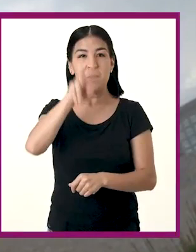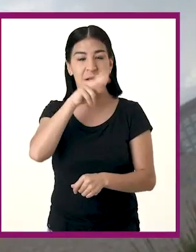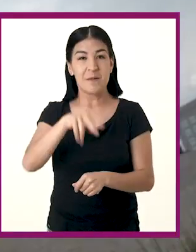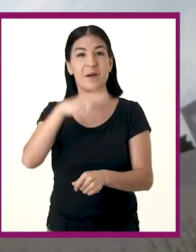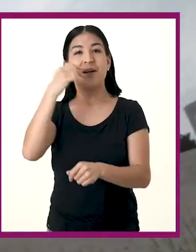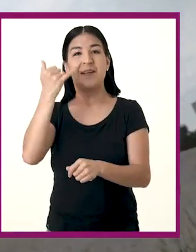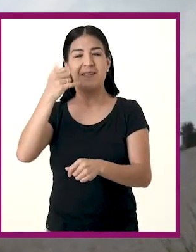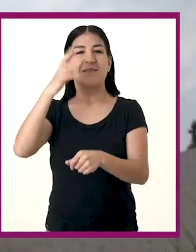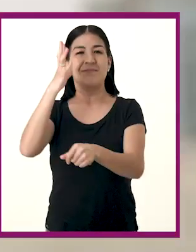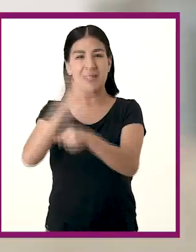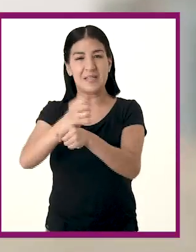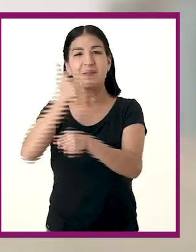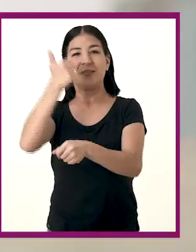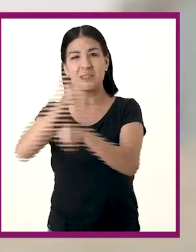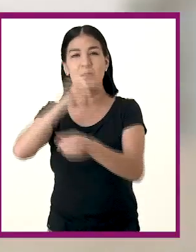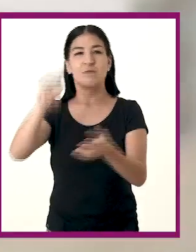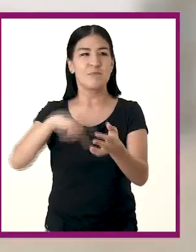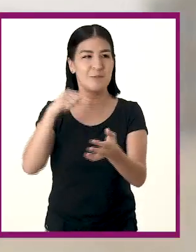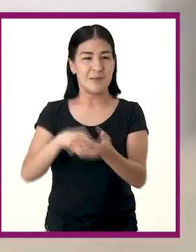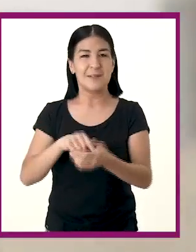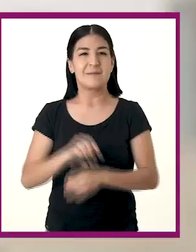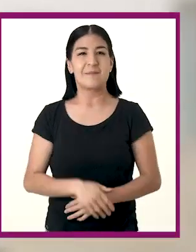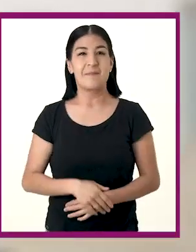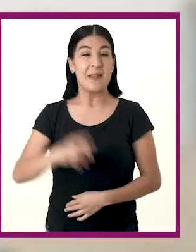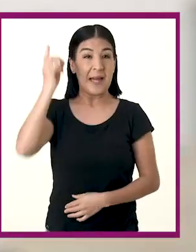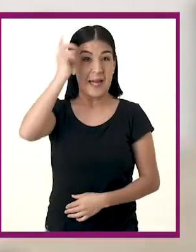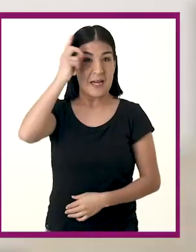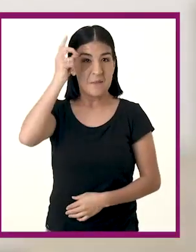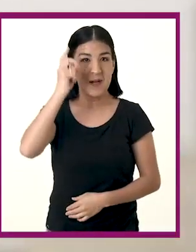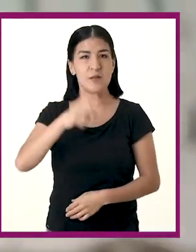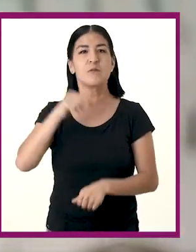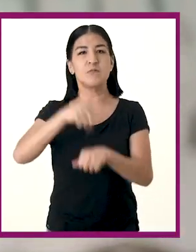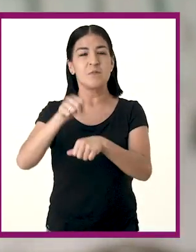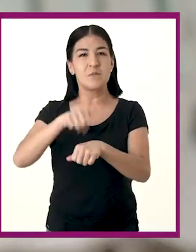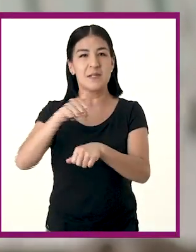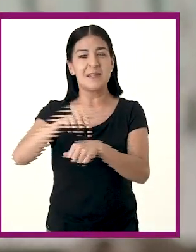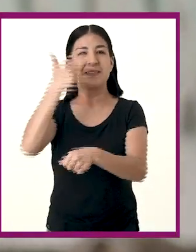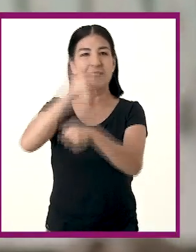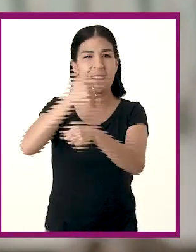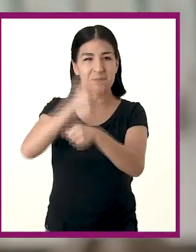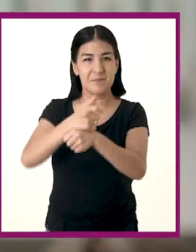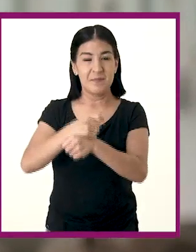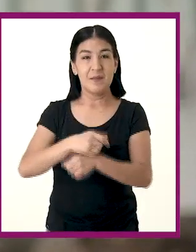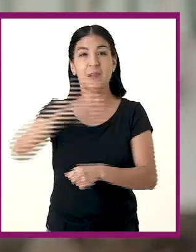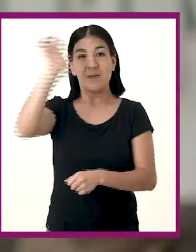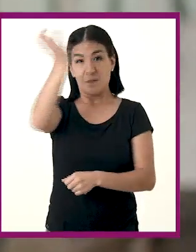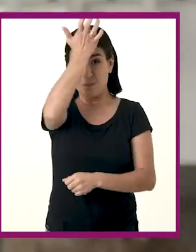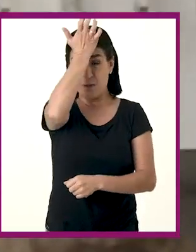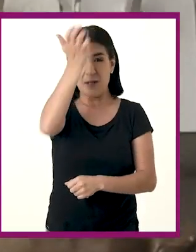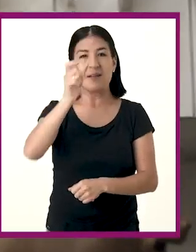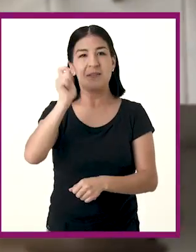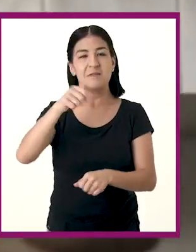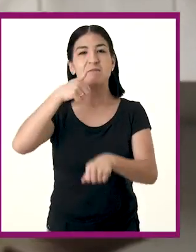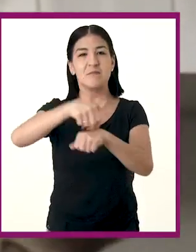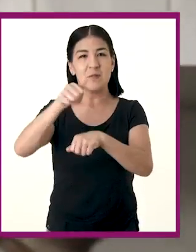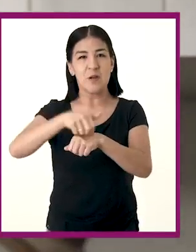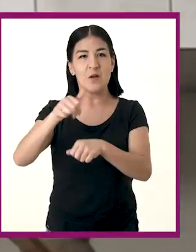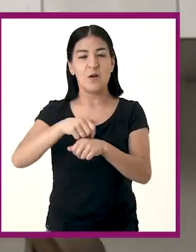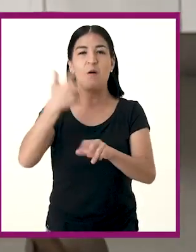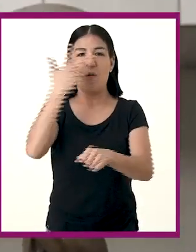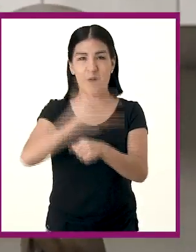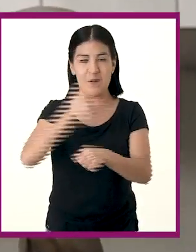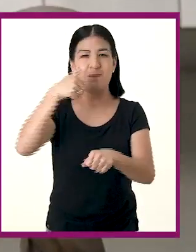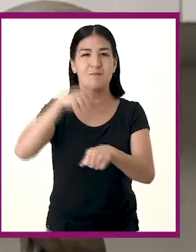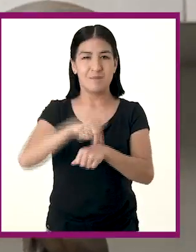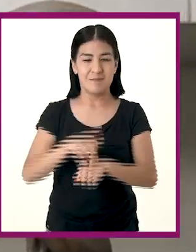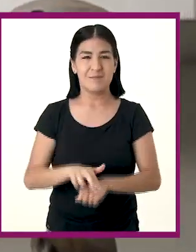y la víbora les otorgó el quinto y sexto lugar respectivamente. El caballo ocupó el séptimo lugar, mientras que el borrego lo siguió